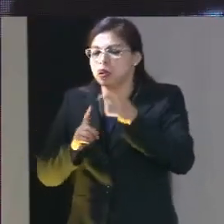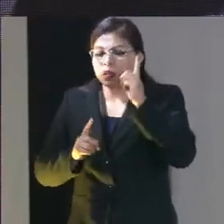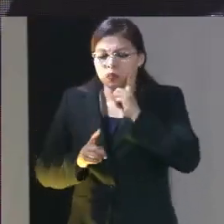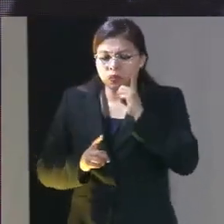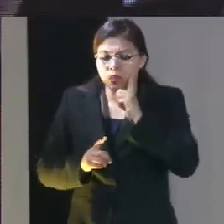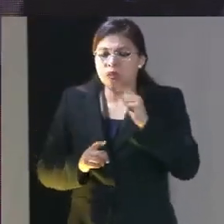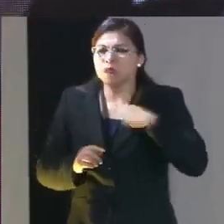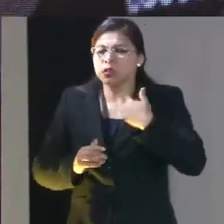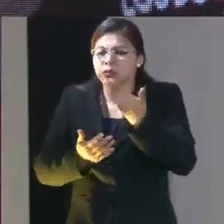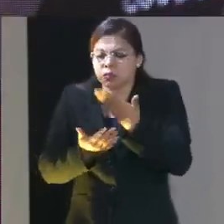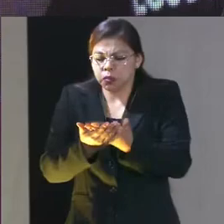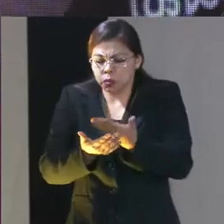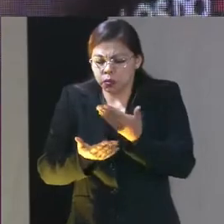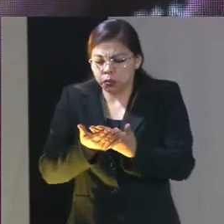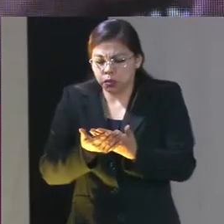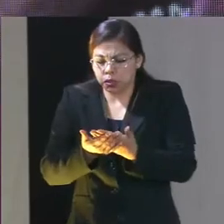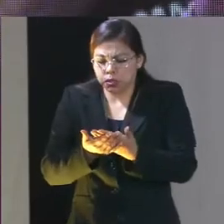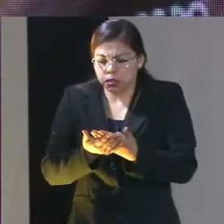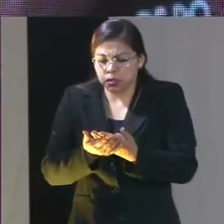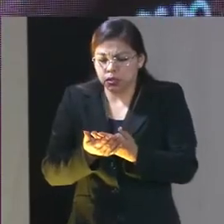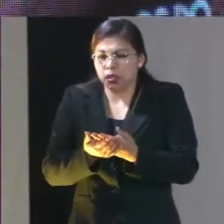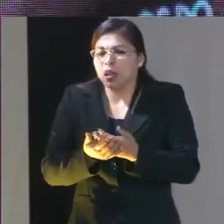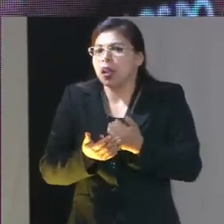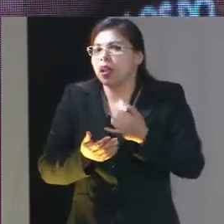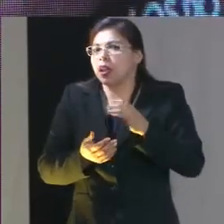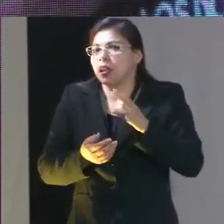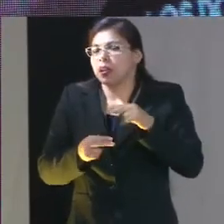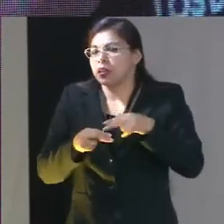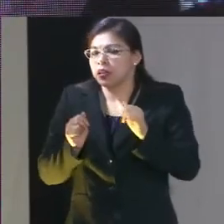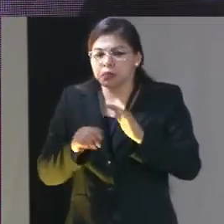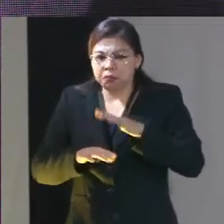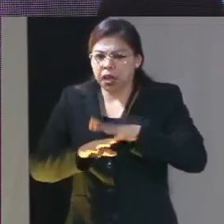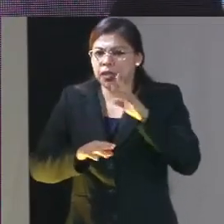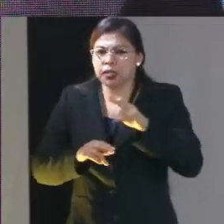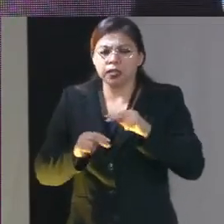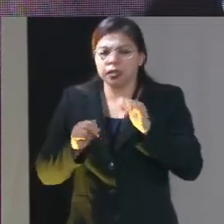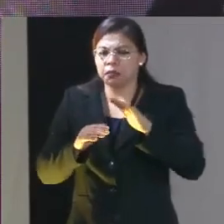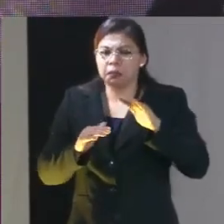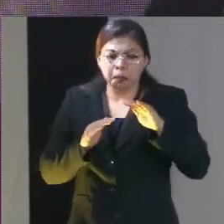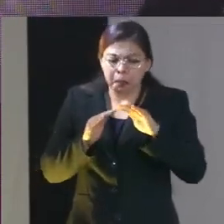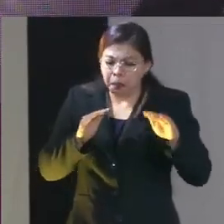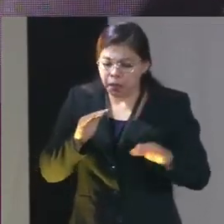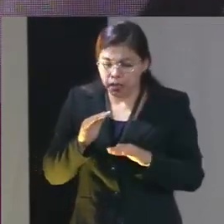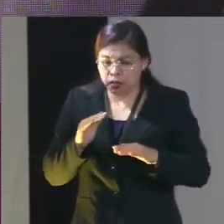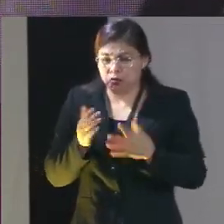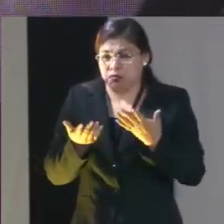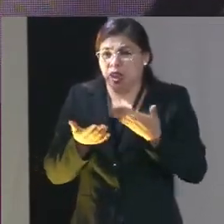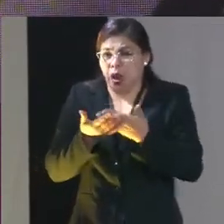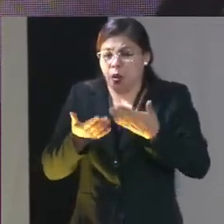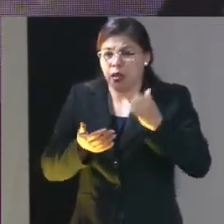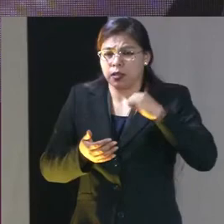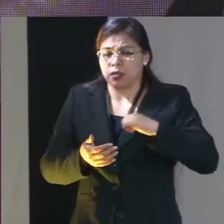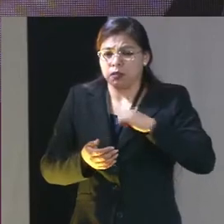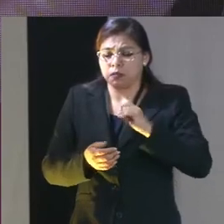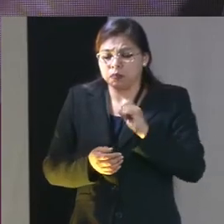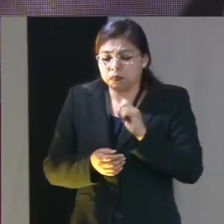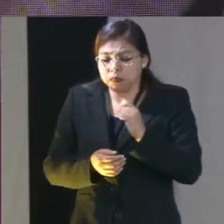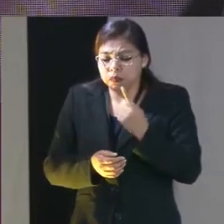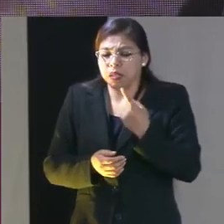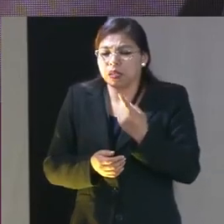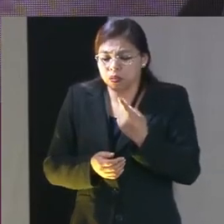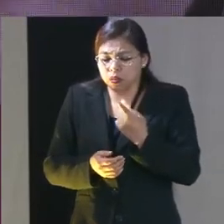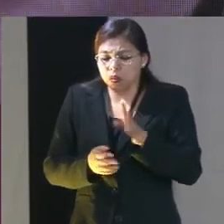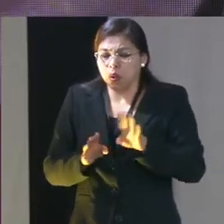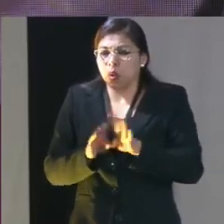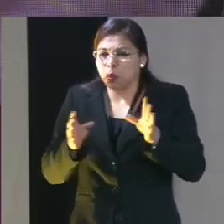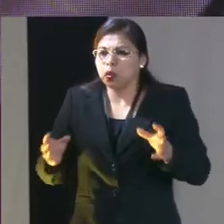Nuestra propuesta es ni más ni menos civilizados. Desde nuestra perspectiva del siglo XXI, es salvaje